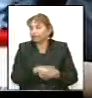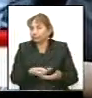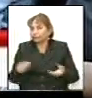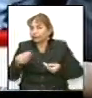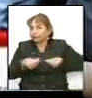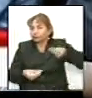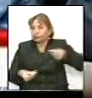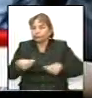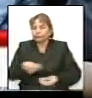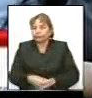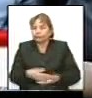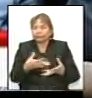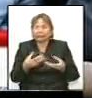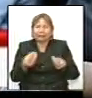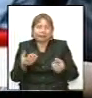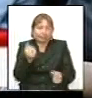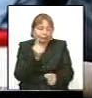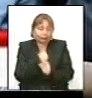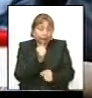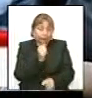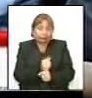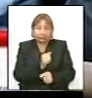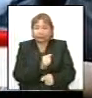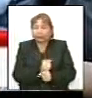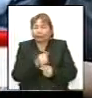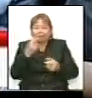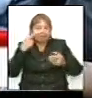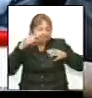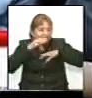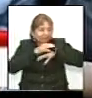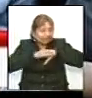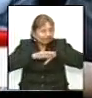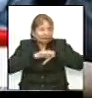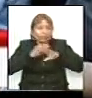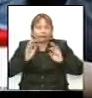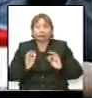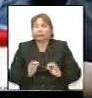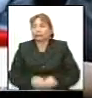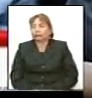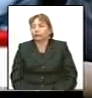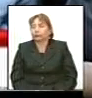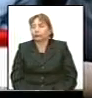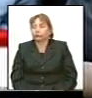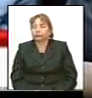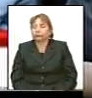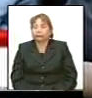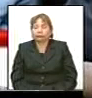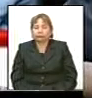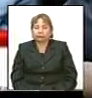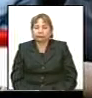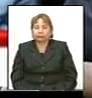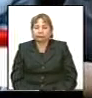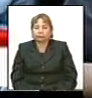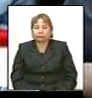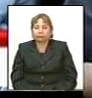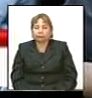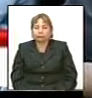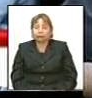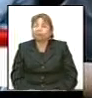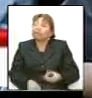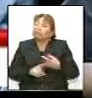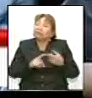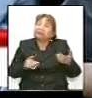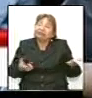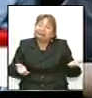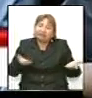hay bastante trabajo digamos de análisis de diagnóstico que todavía efectuar pero bueno